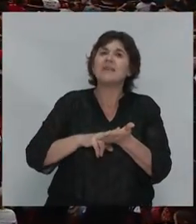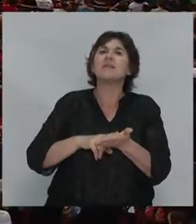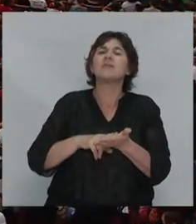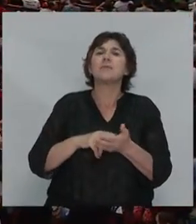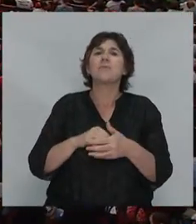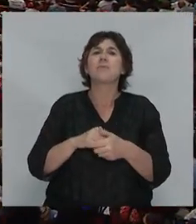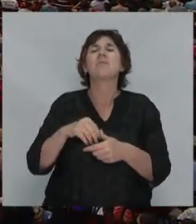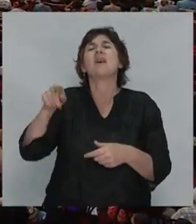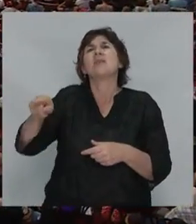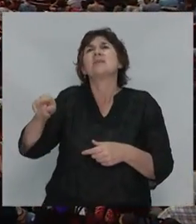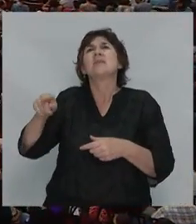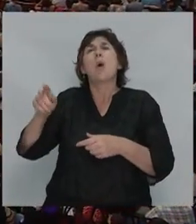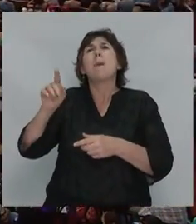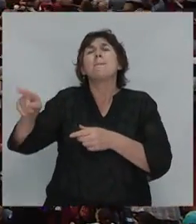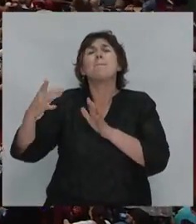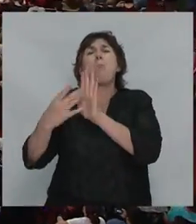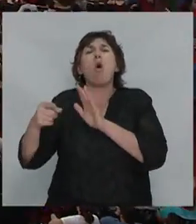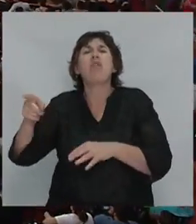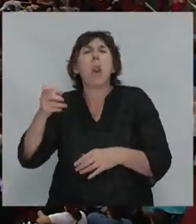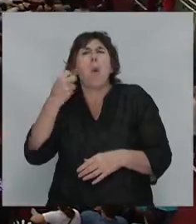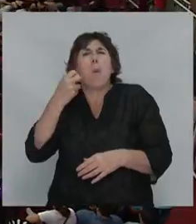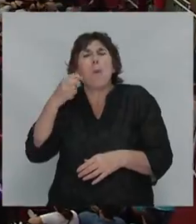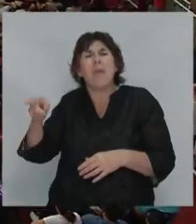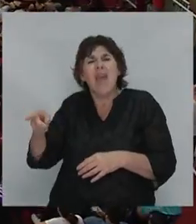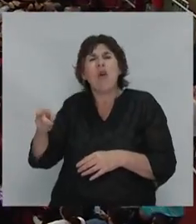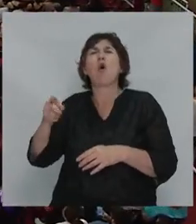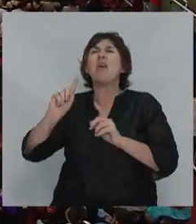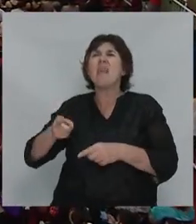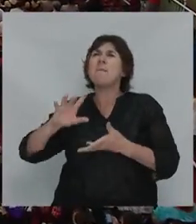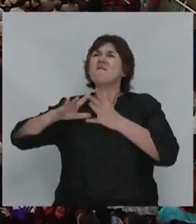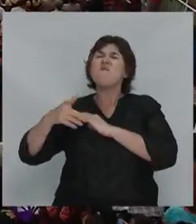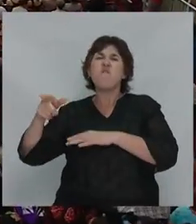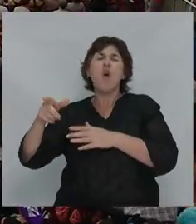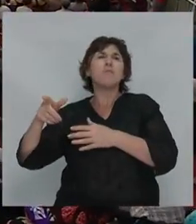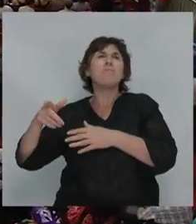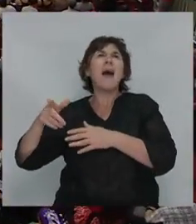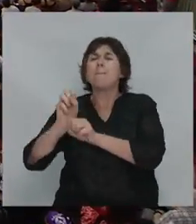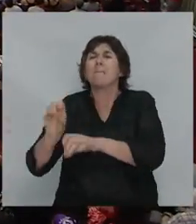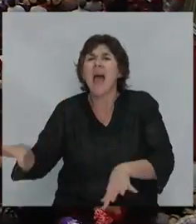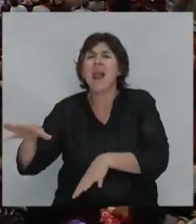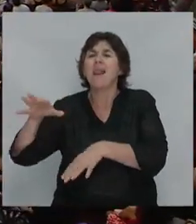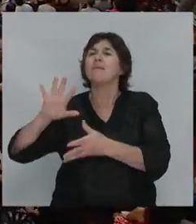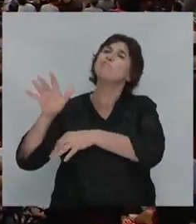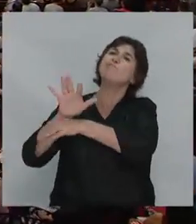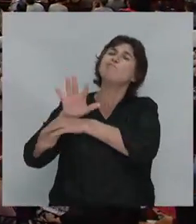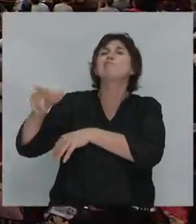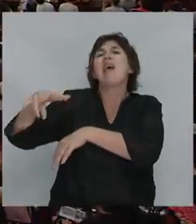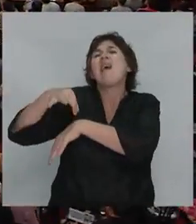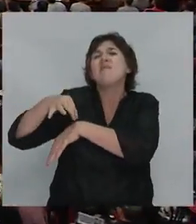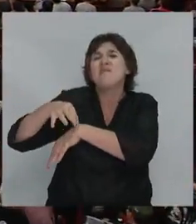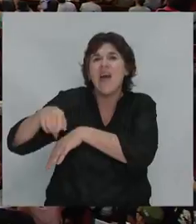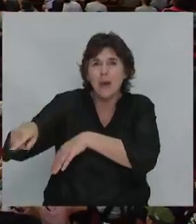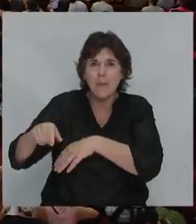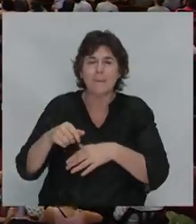fosilizados y con trayectorias enfermizos pero hay una novedad que nos ayuda mucho en ese capitalismo